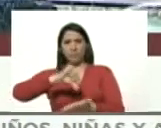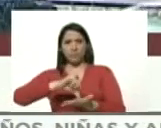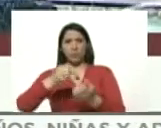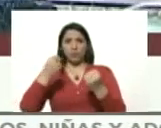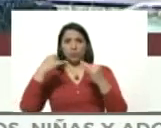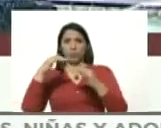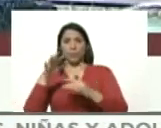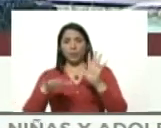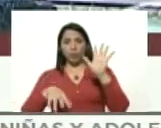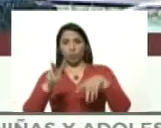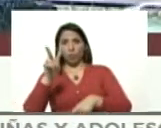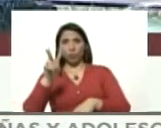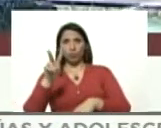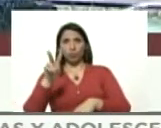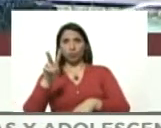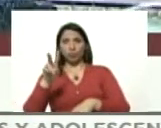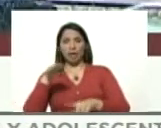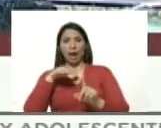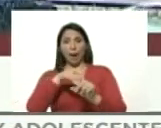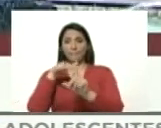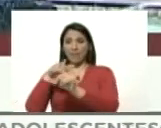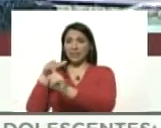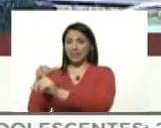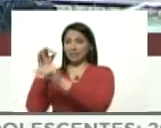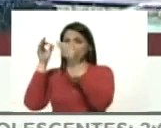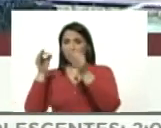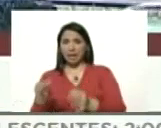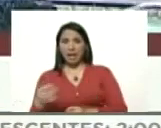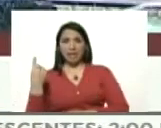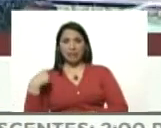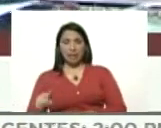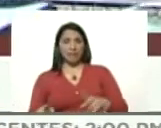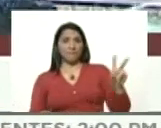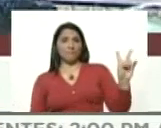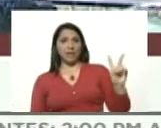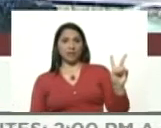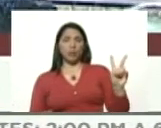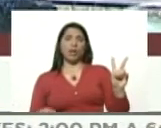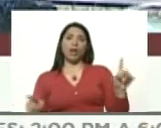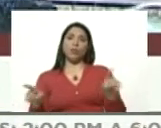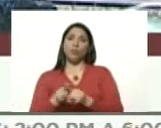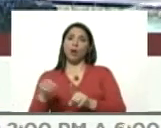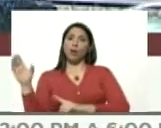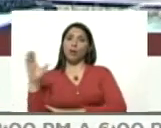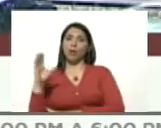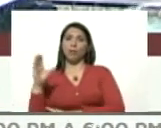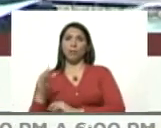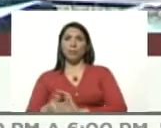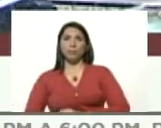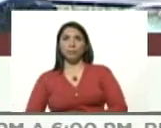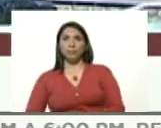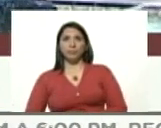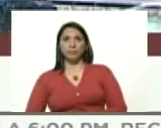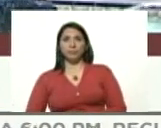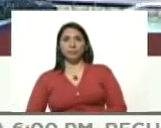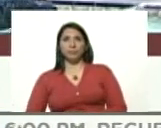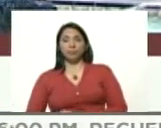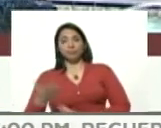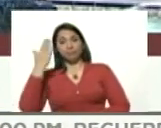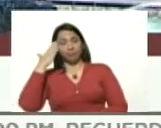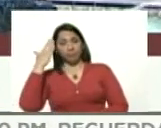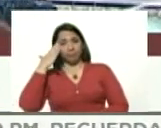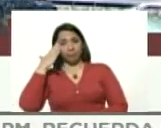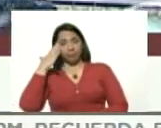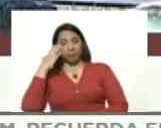número 12. Son amenazas reales que tiene Venezuela, al igual que Colombia, porque sabemos